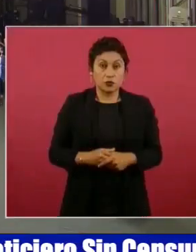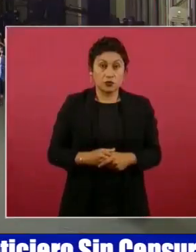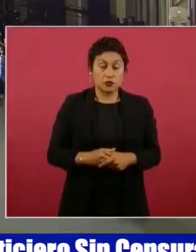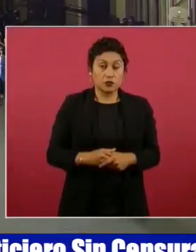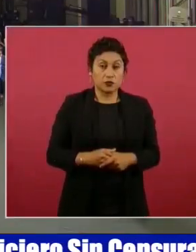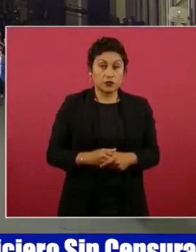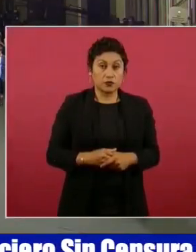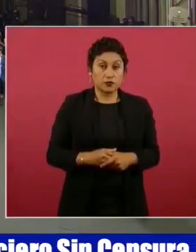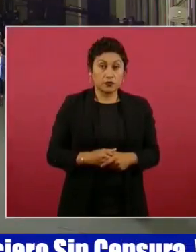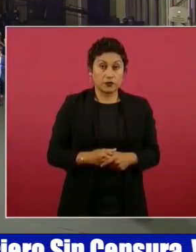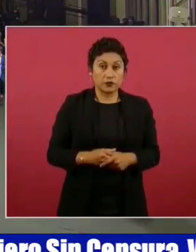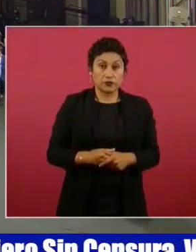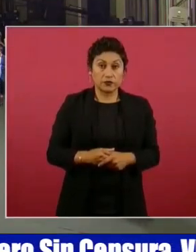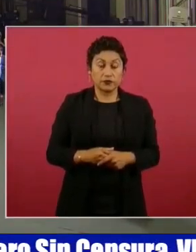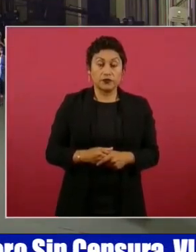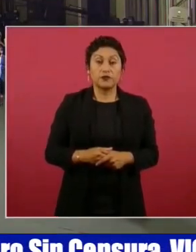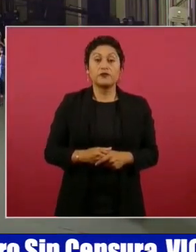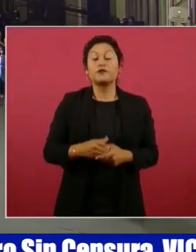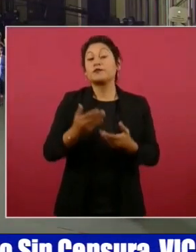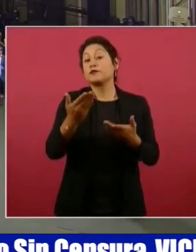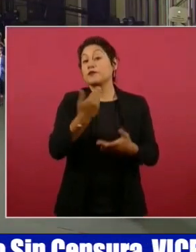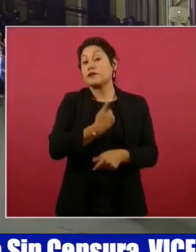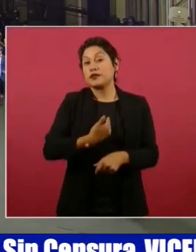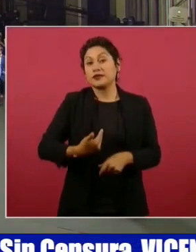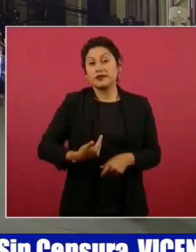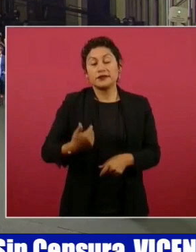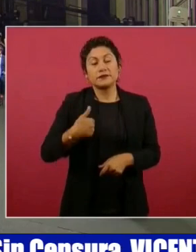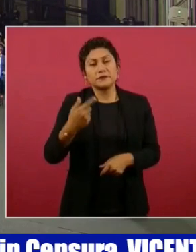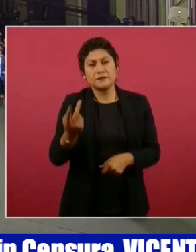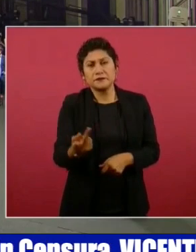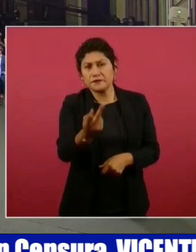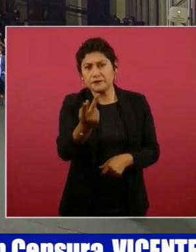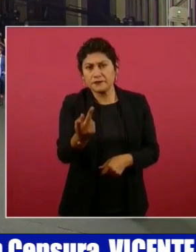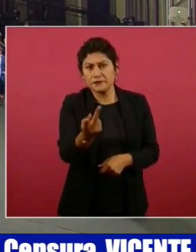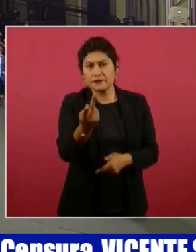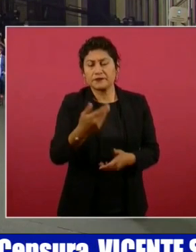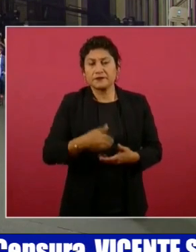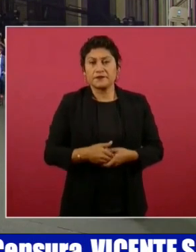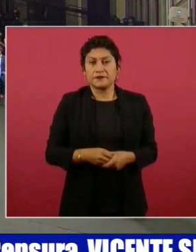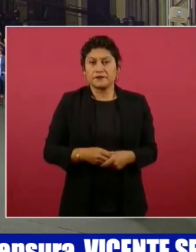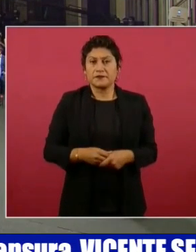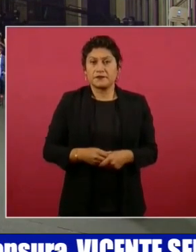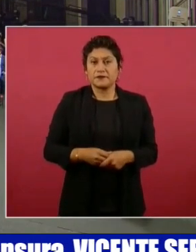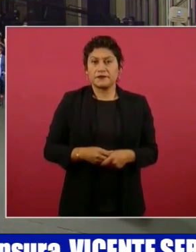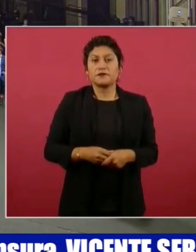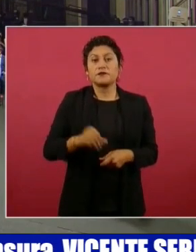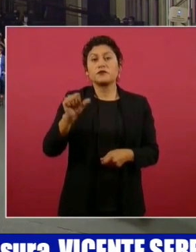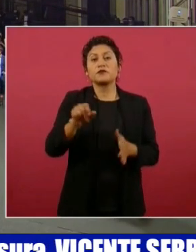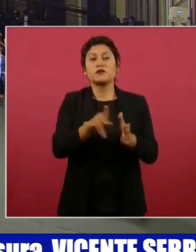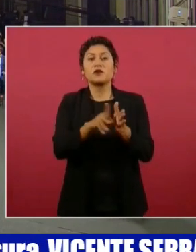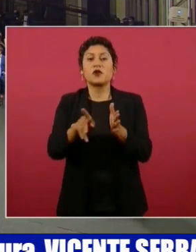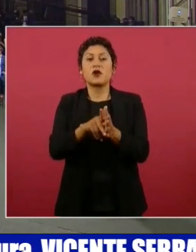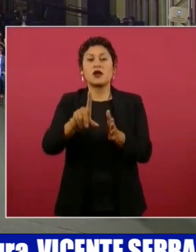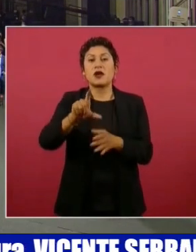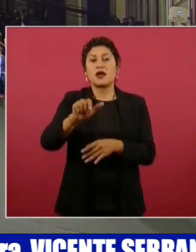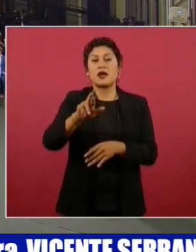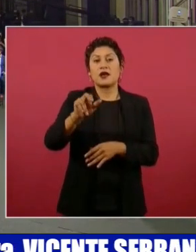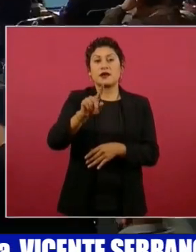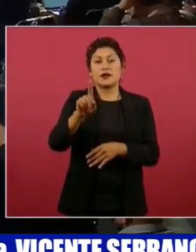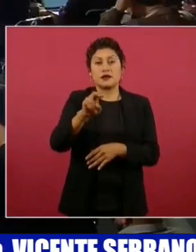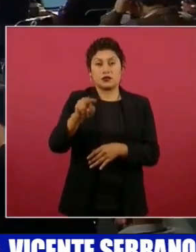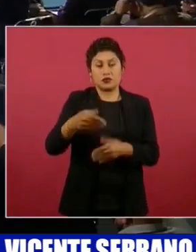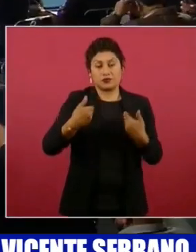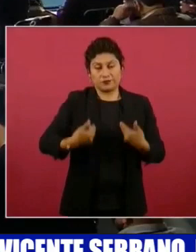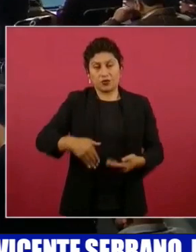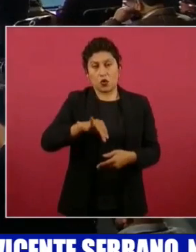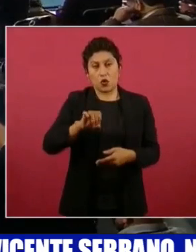Gracias. Presidente, preguntarle, hoy en el diario La Razón, Jorge Chaparro del diario La Razón, hoy en La